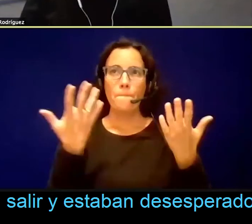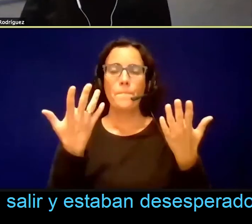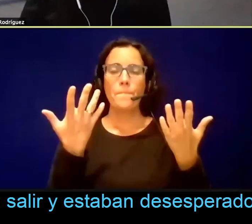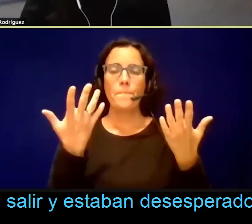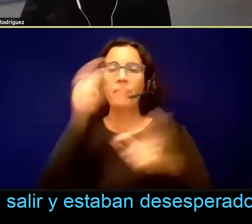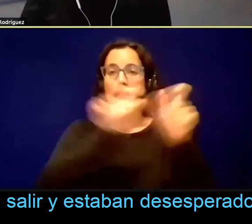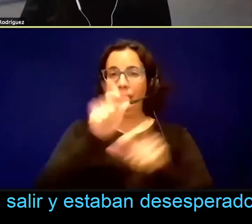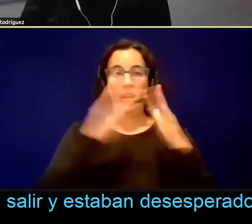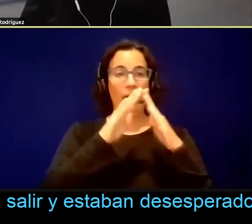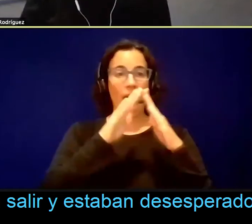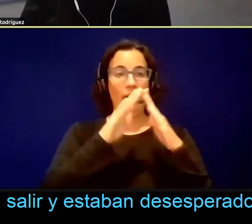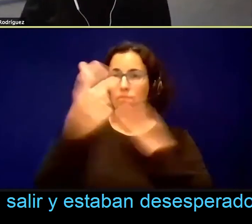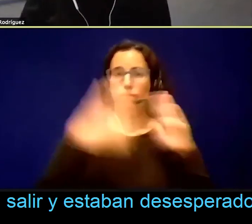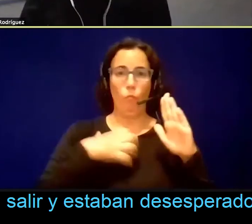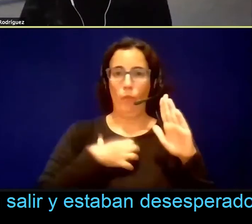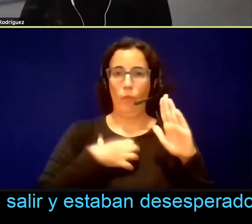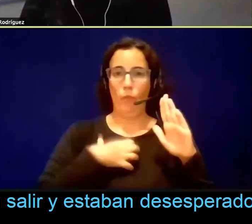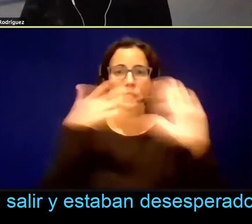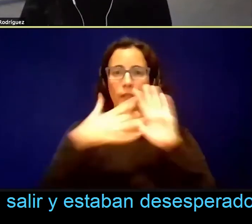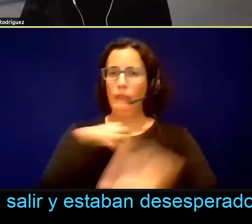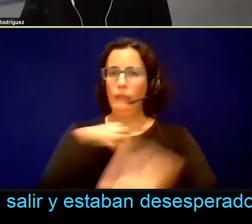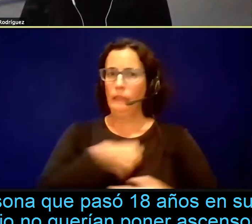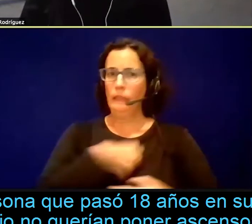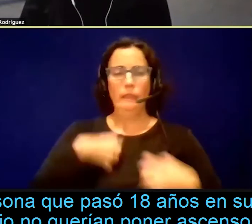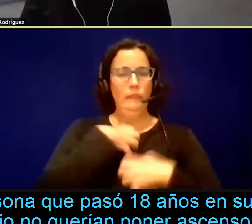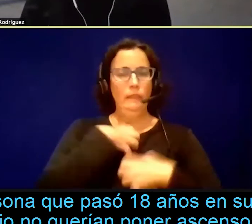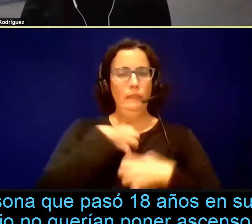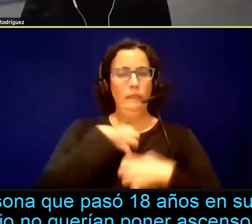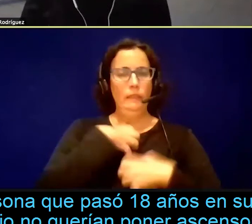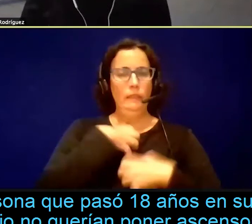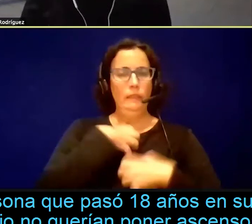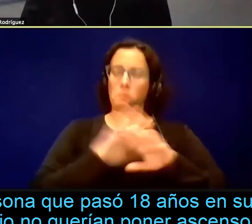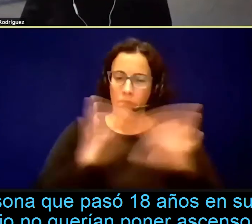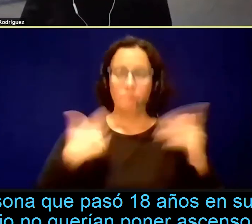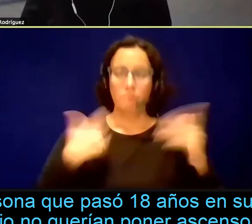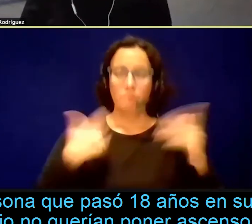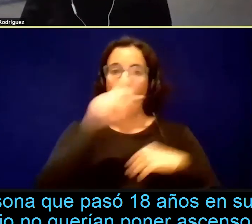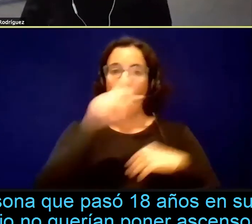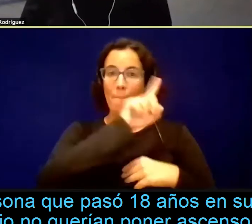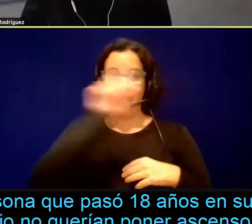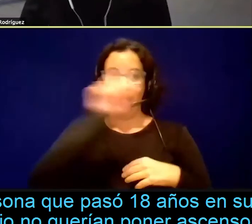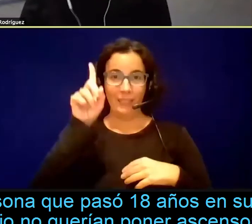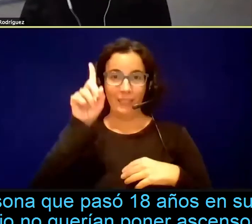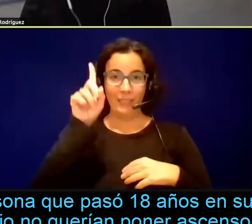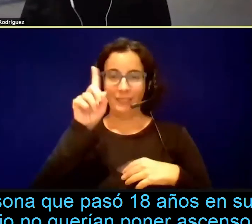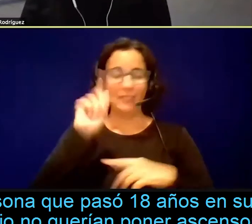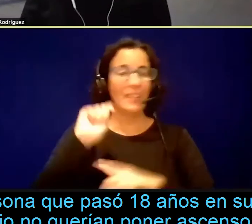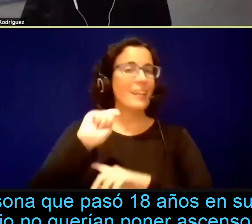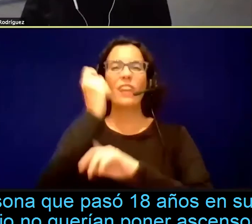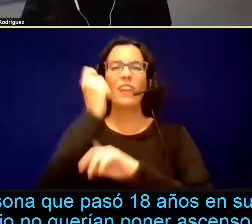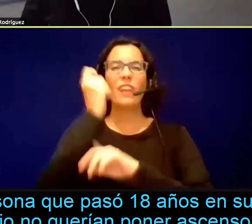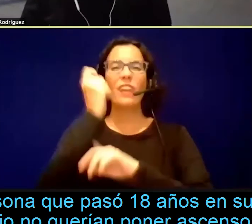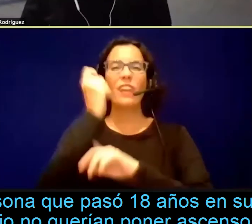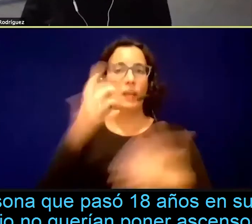y estaban desesperados, ¿no? Bueno, pues en Madrid existe el récord de una persona que pasó 18 años en